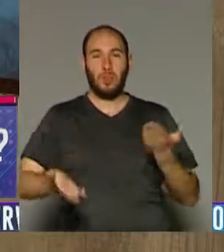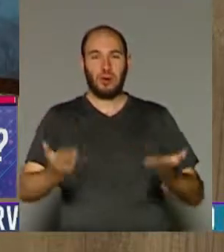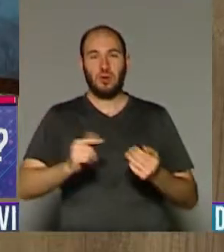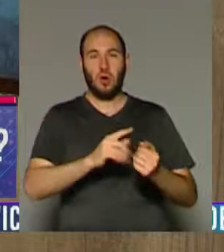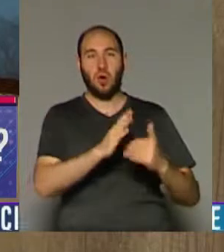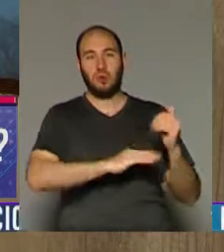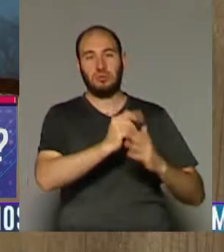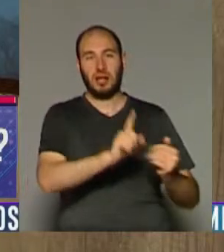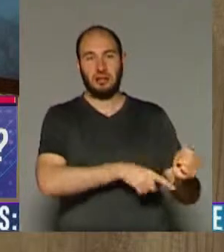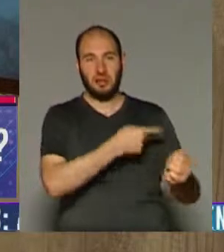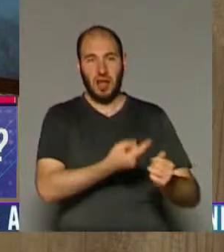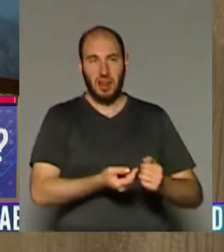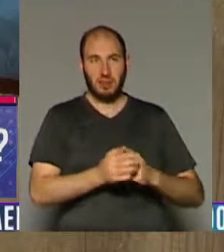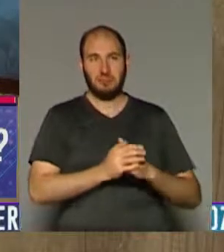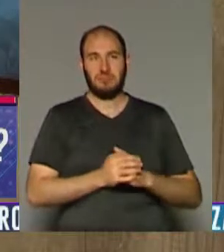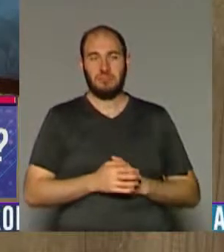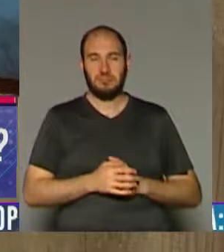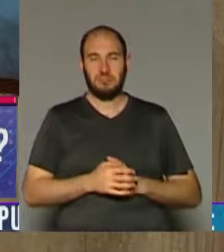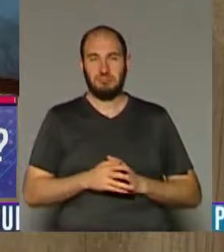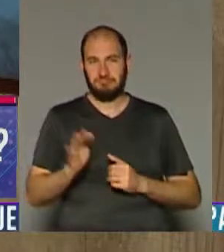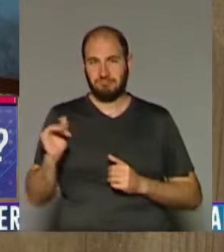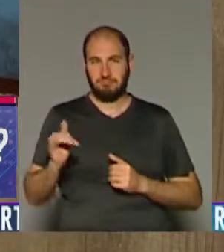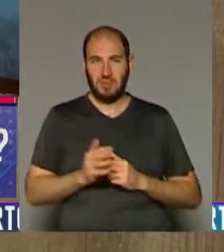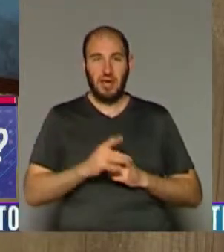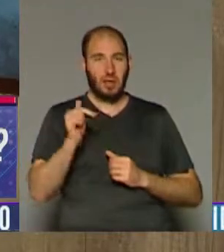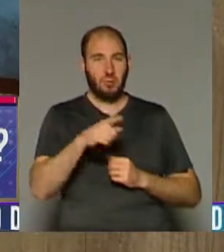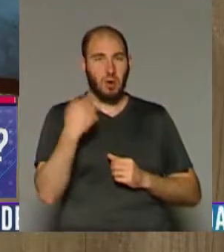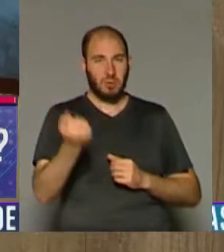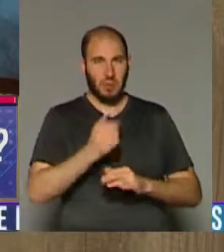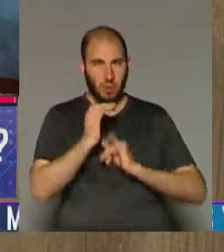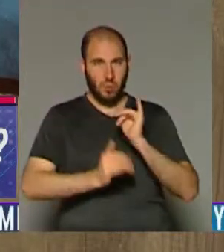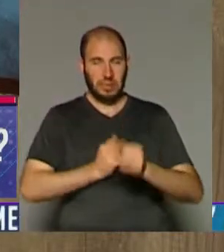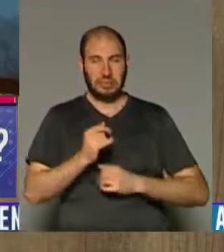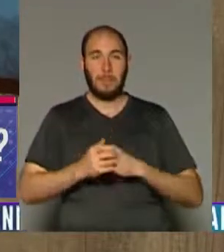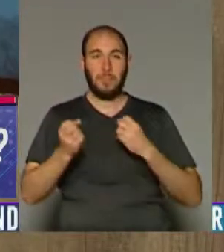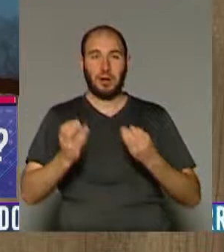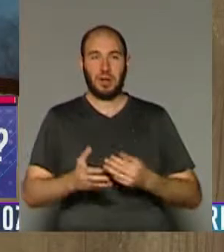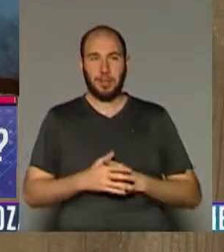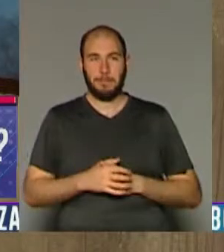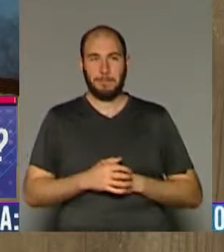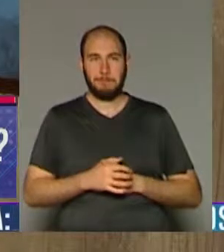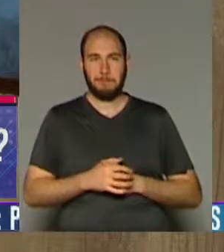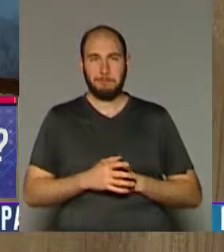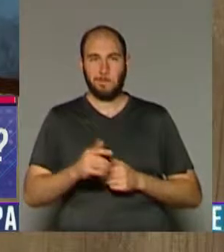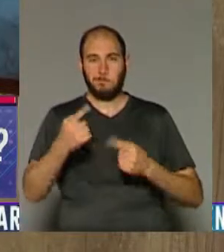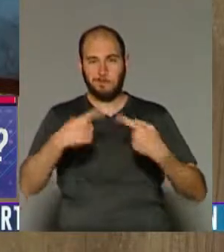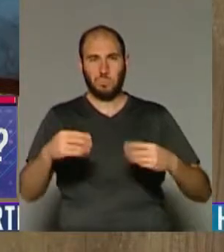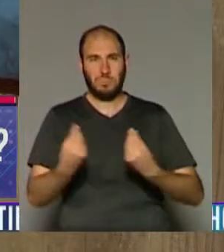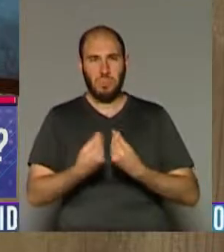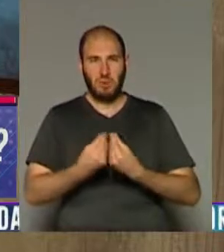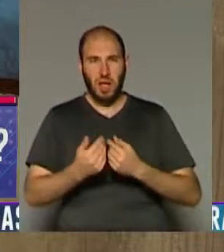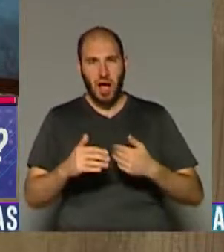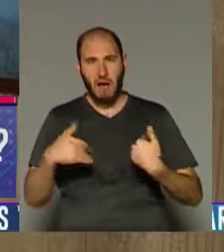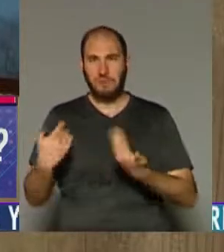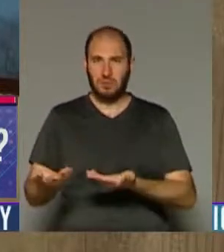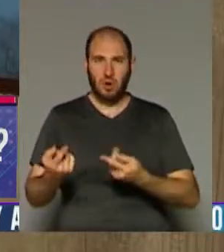construcción tradicional o de mampostería. Sí. Es muy importante hablar de esto, ya que hay muchas cosas, ventajas